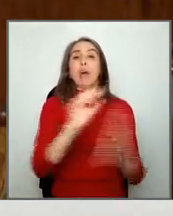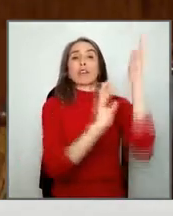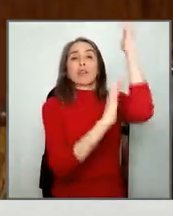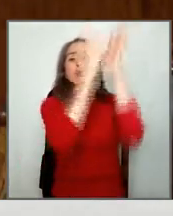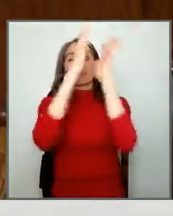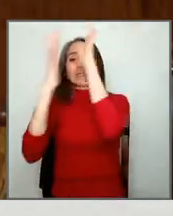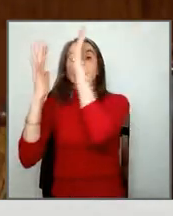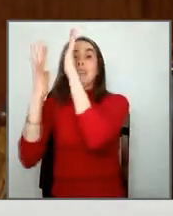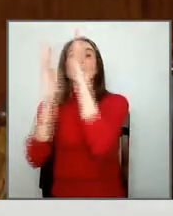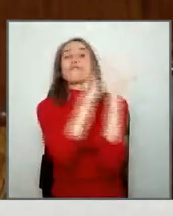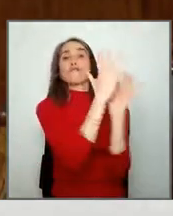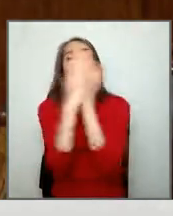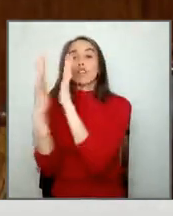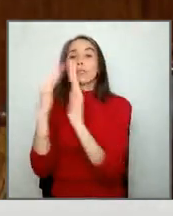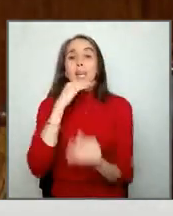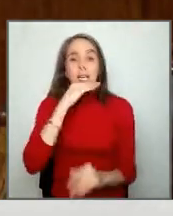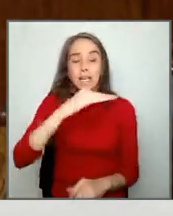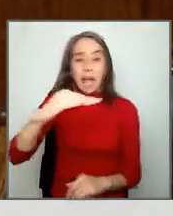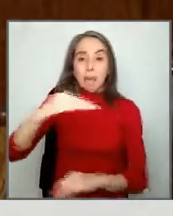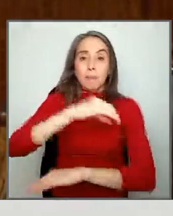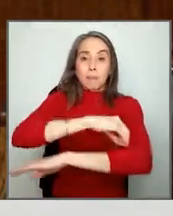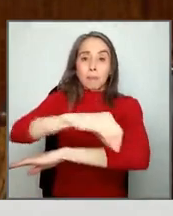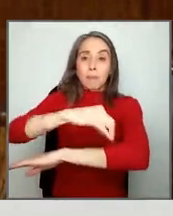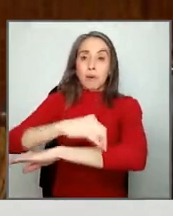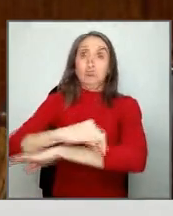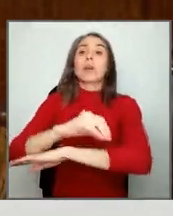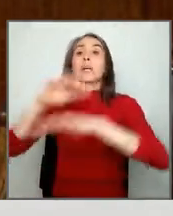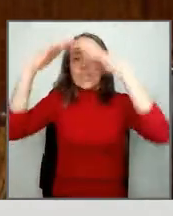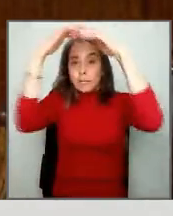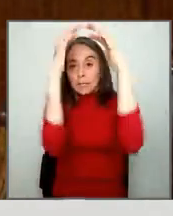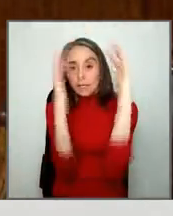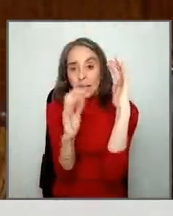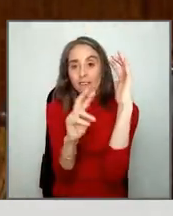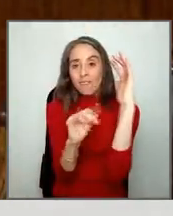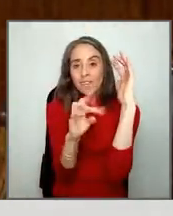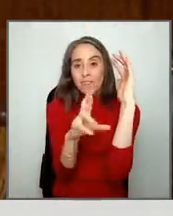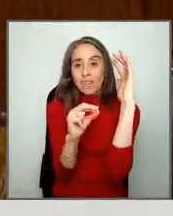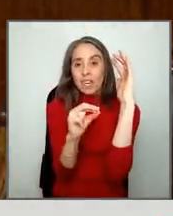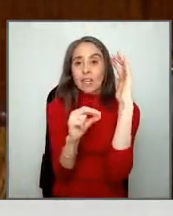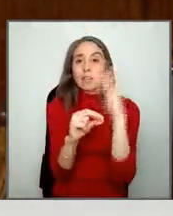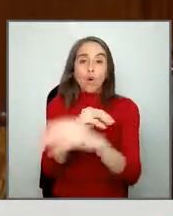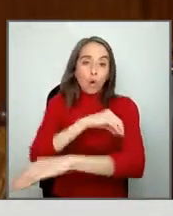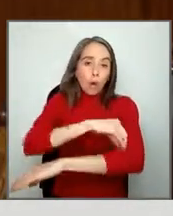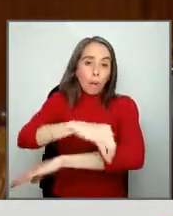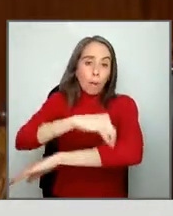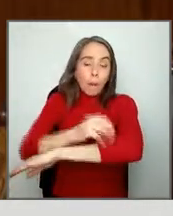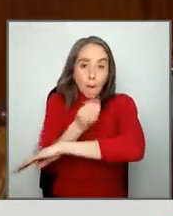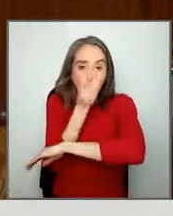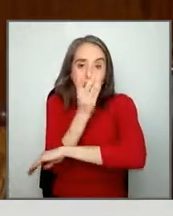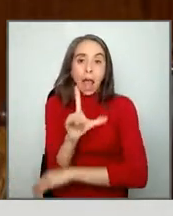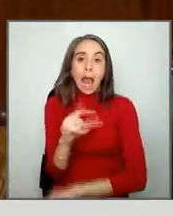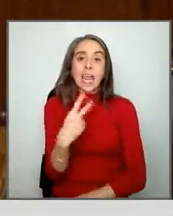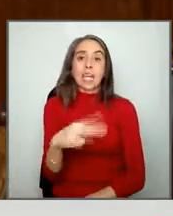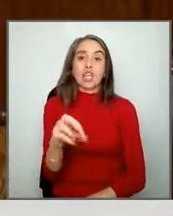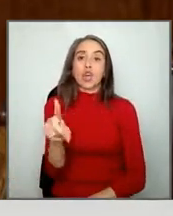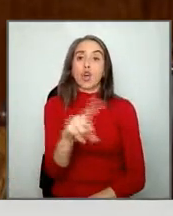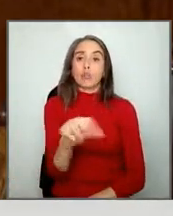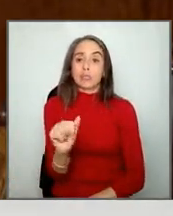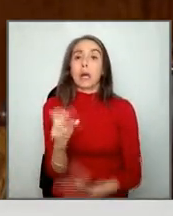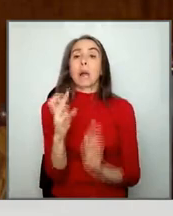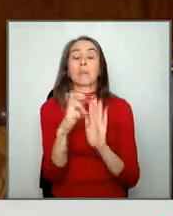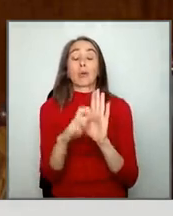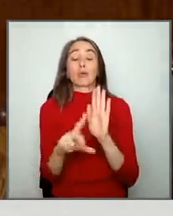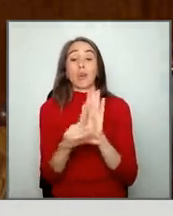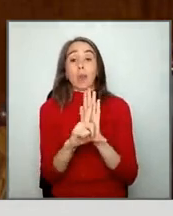particularmente El riego de viveros y de cultivos de plantas leñosas además el proyecto de ley contempla una disposición